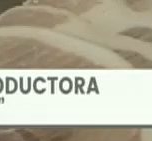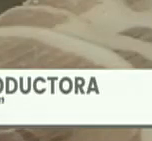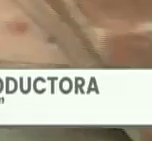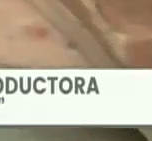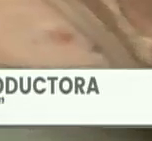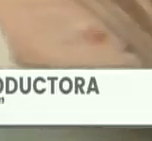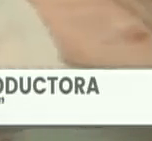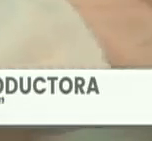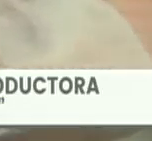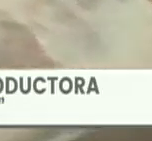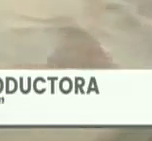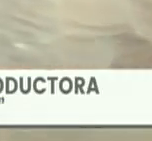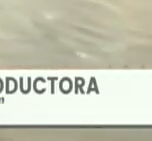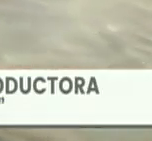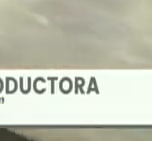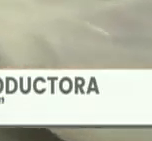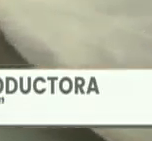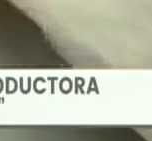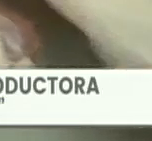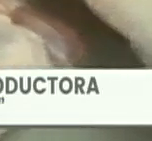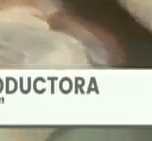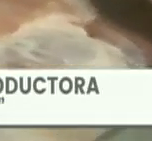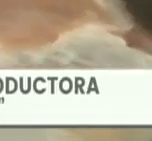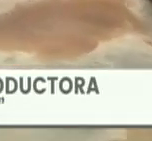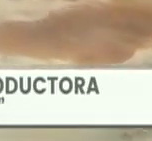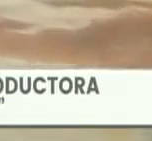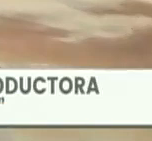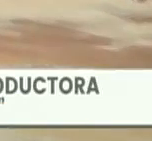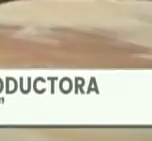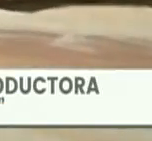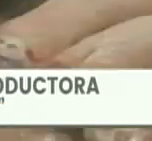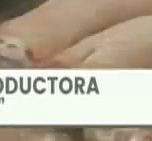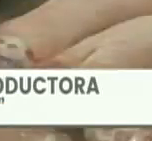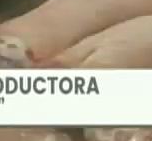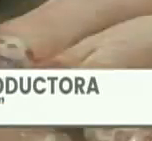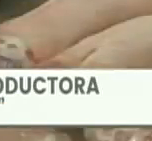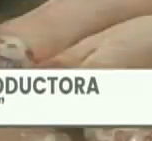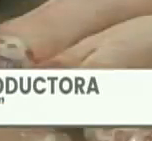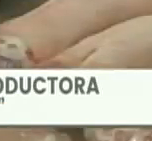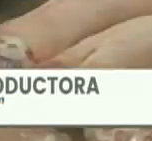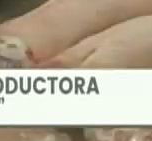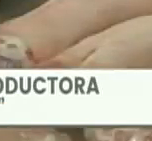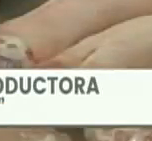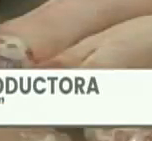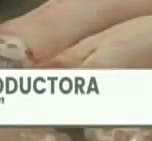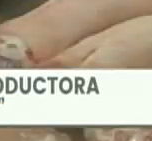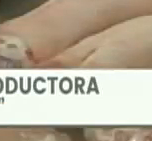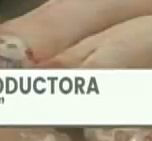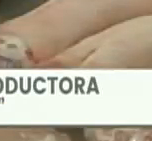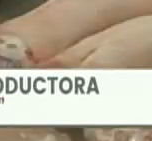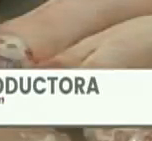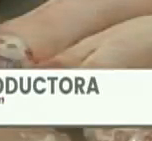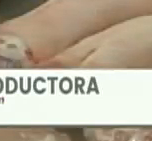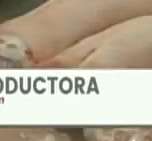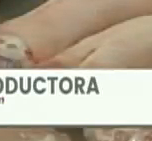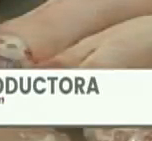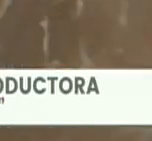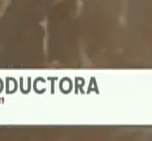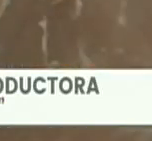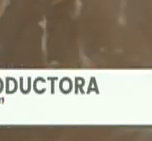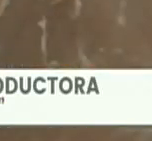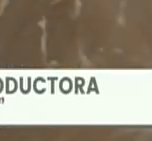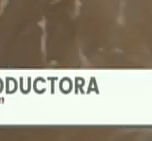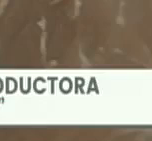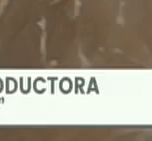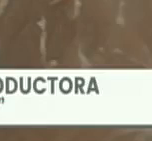despachados también a las cavas de distribución, que son el transporte también es de